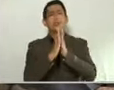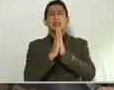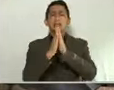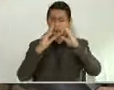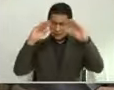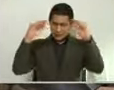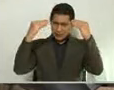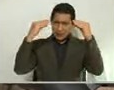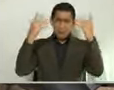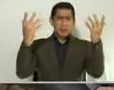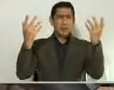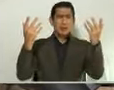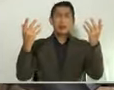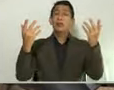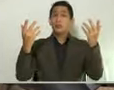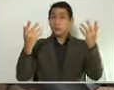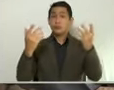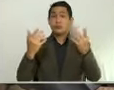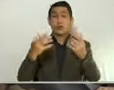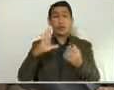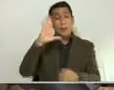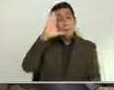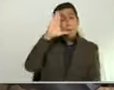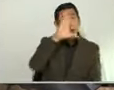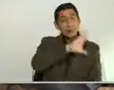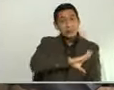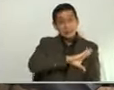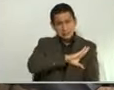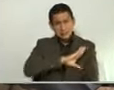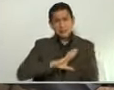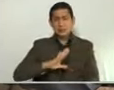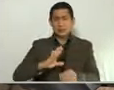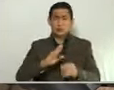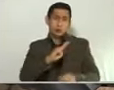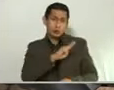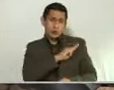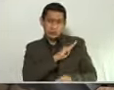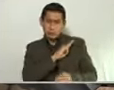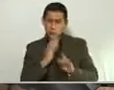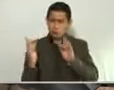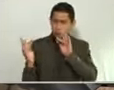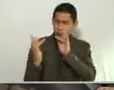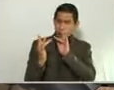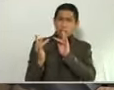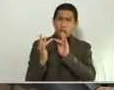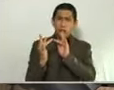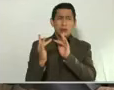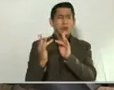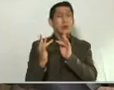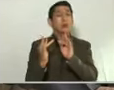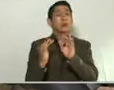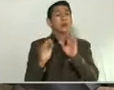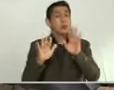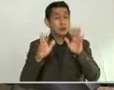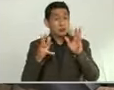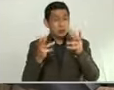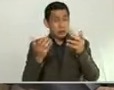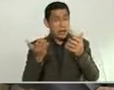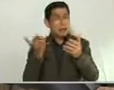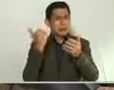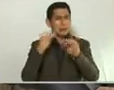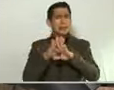entre la policía y la corporación, habían cerca de 2.000 cámaras en la ciudad. ¿Cuántas estamos instalando en este